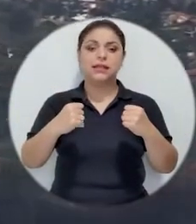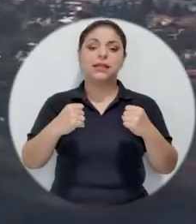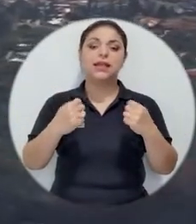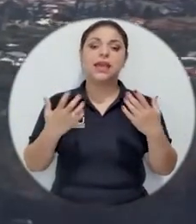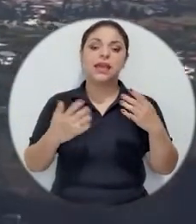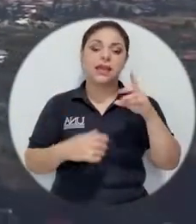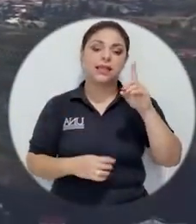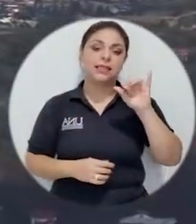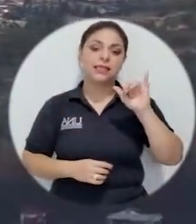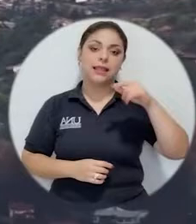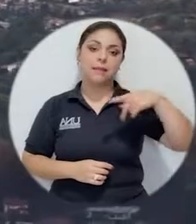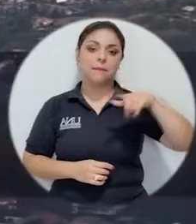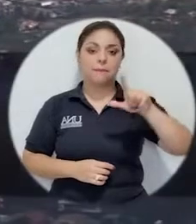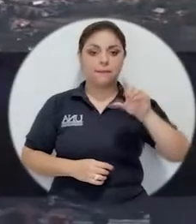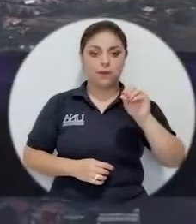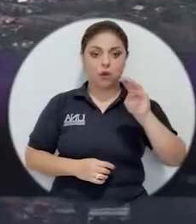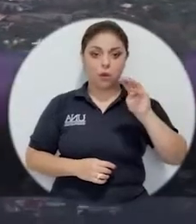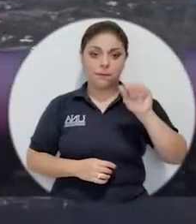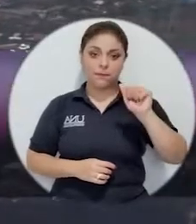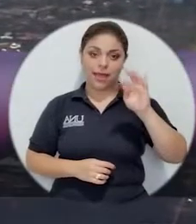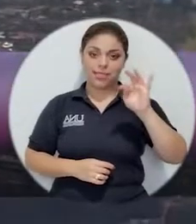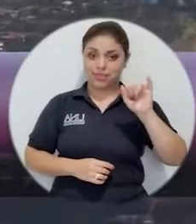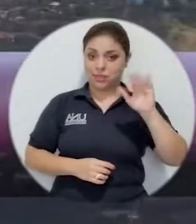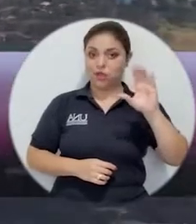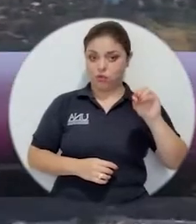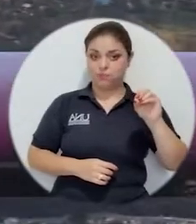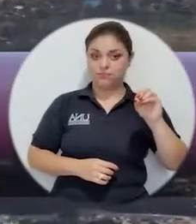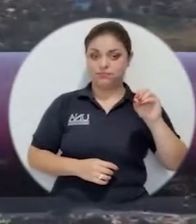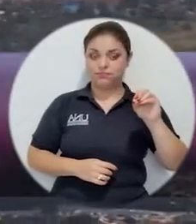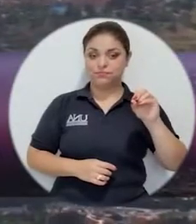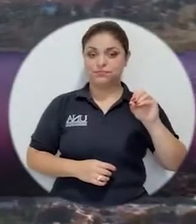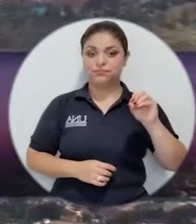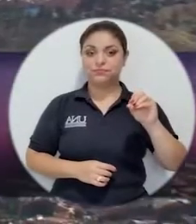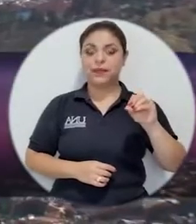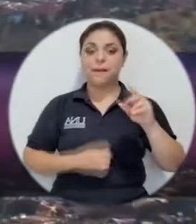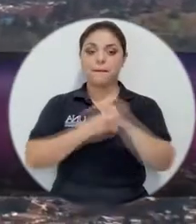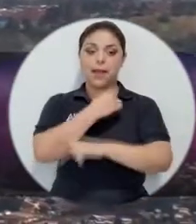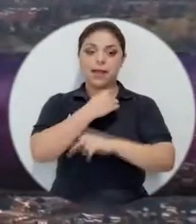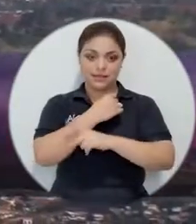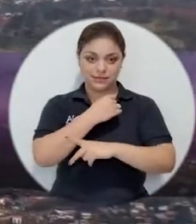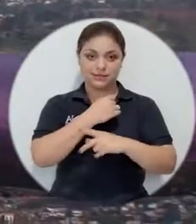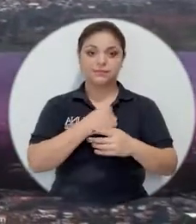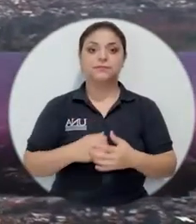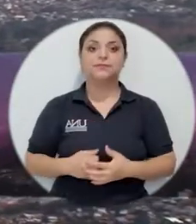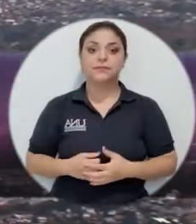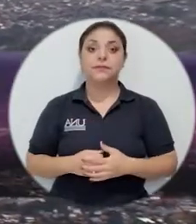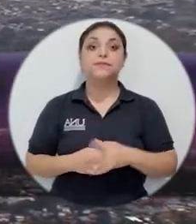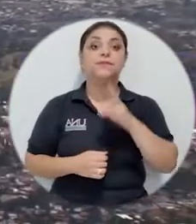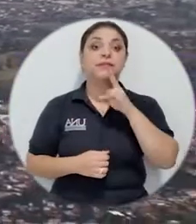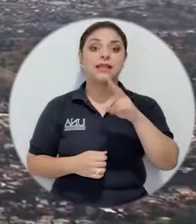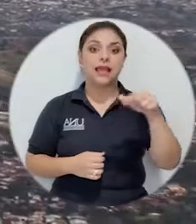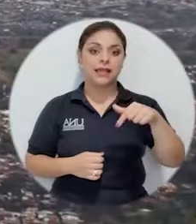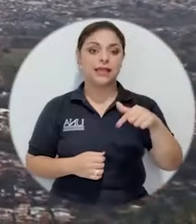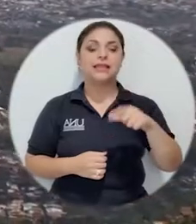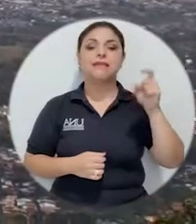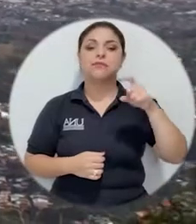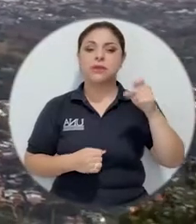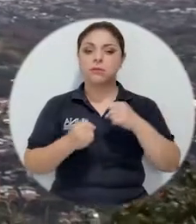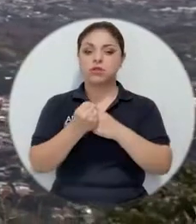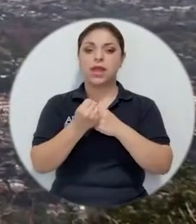fortalecer el componente diplomático de nuestro país. Costa Rica se ha caracterizado en sus relaciones internacionales